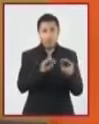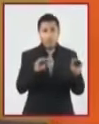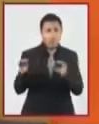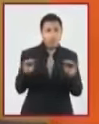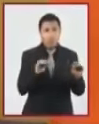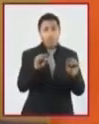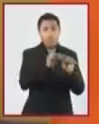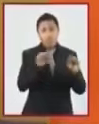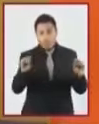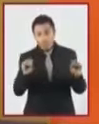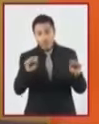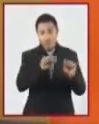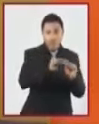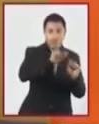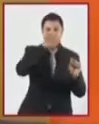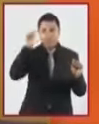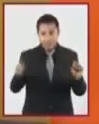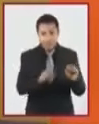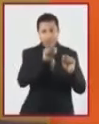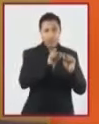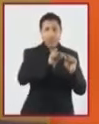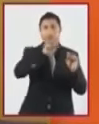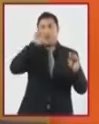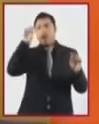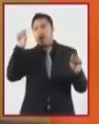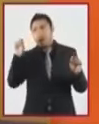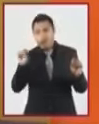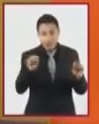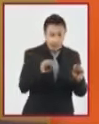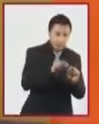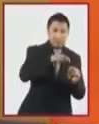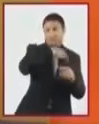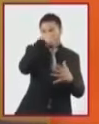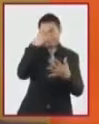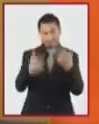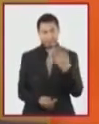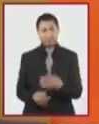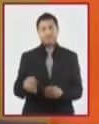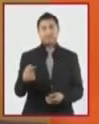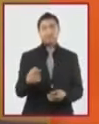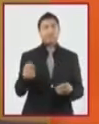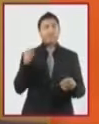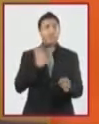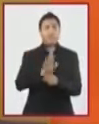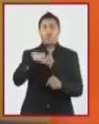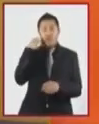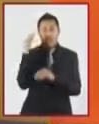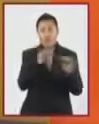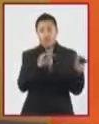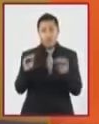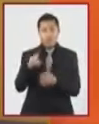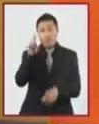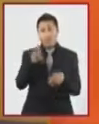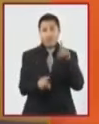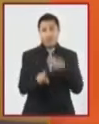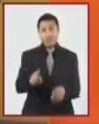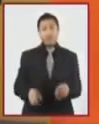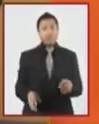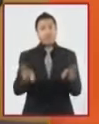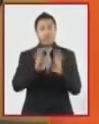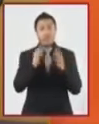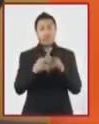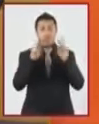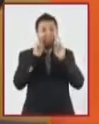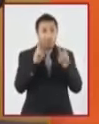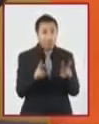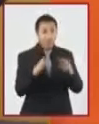rectas, elípticas, circulares, parabólicas. La descripción de cualquier movimiento depende del observador o sistema